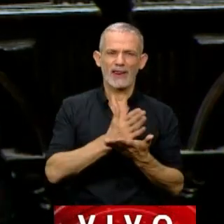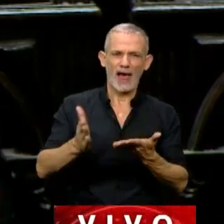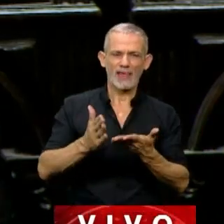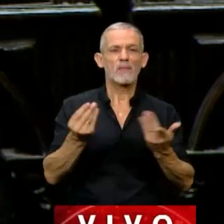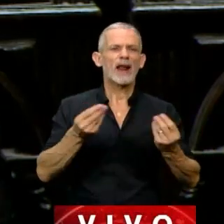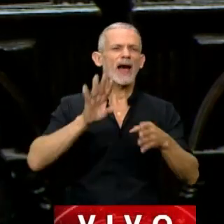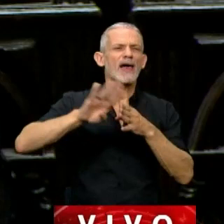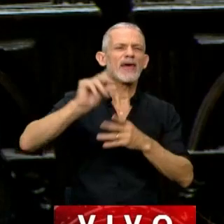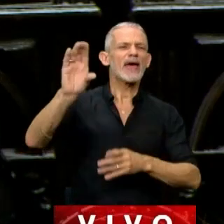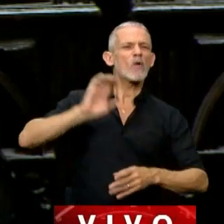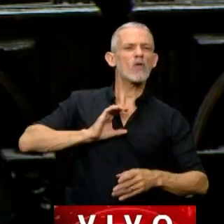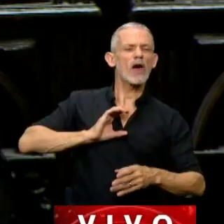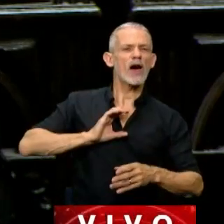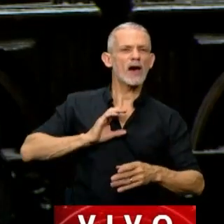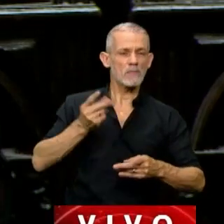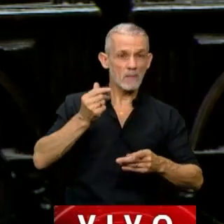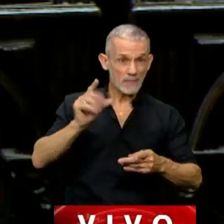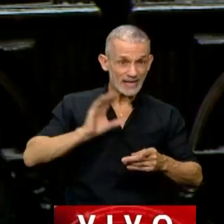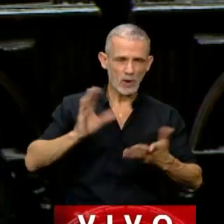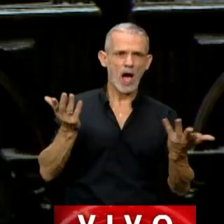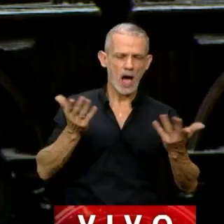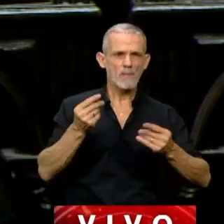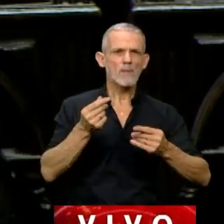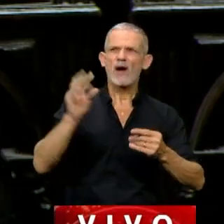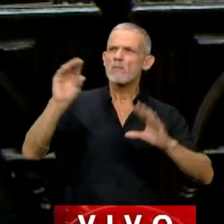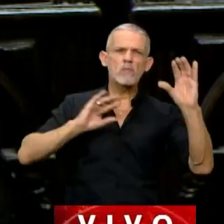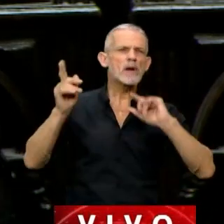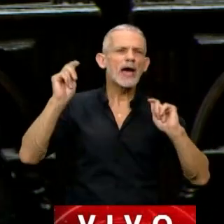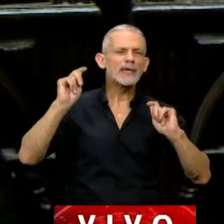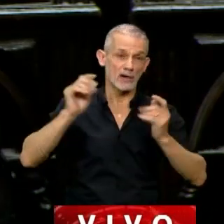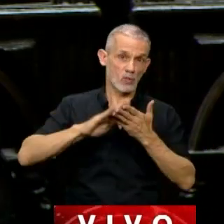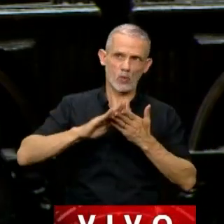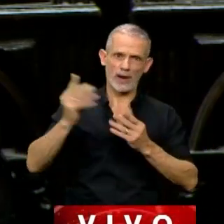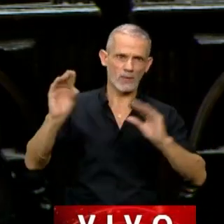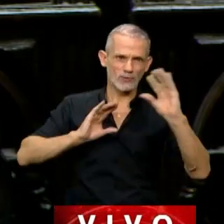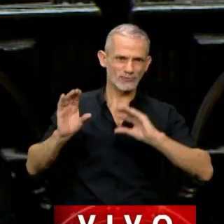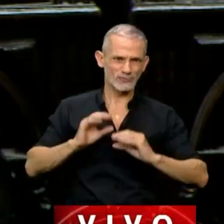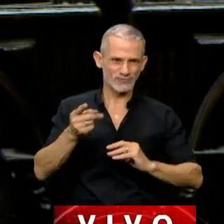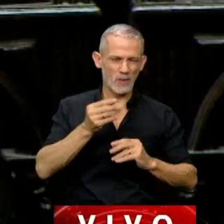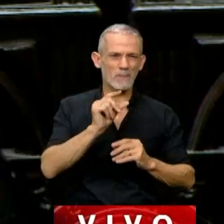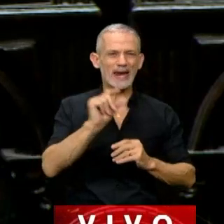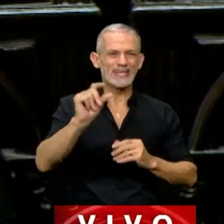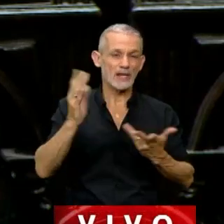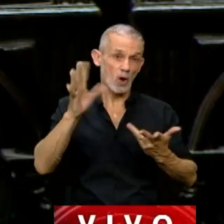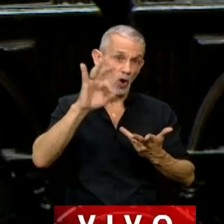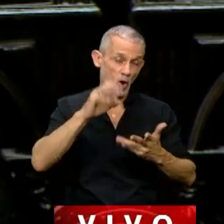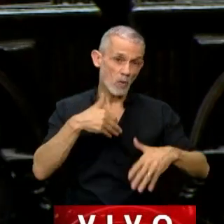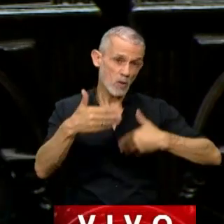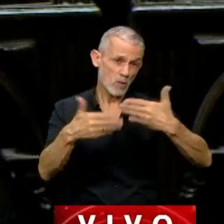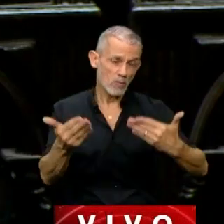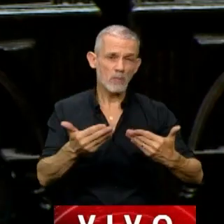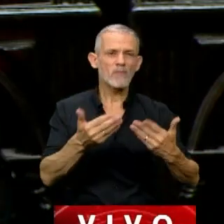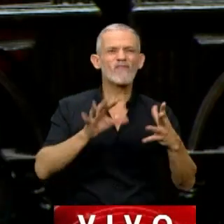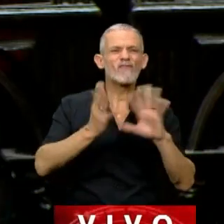endeudamiento posibilitando el acceso a nueva fuente de financiamiento y el desarrollo de nuevos